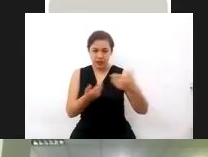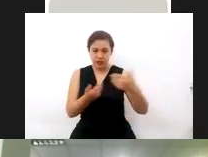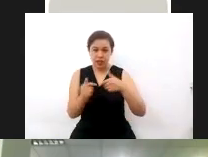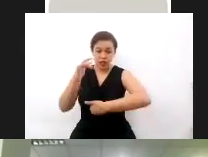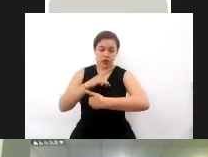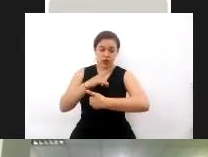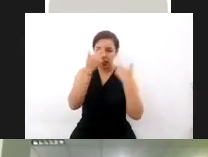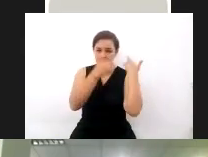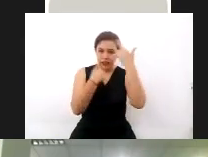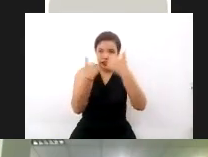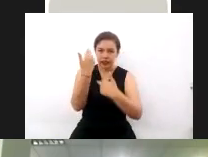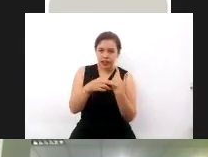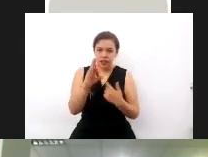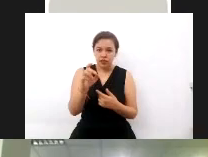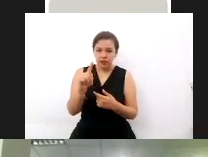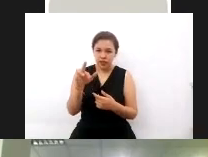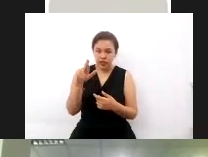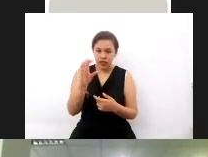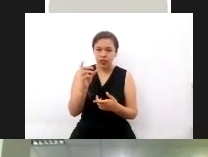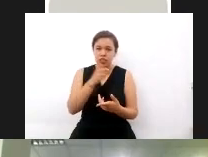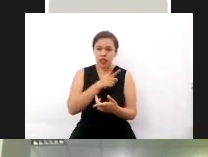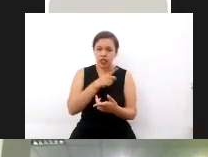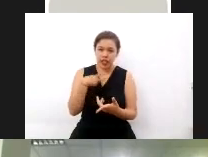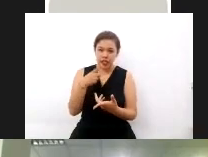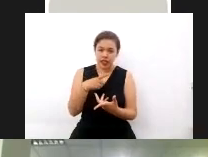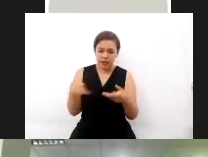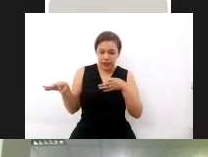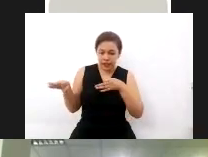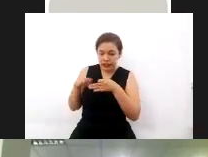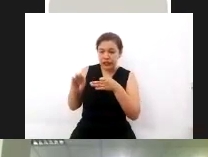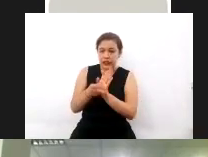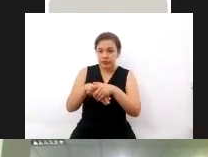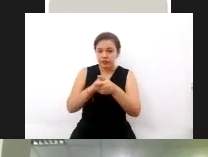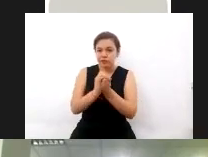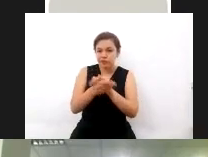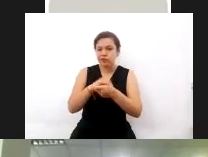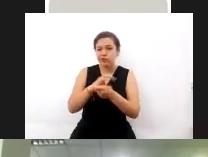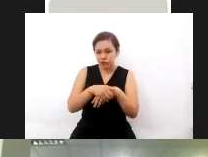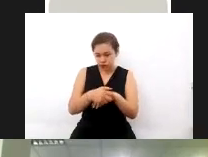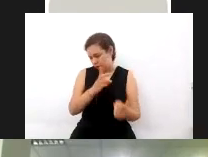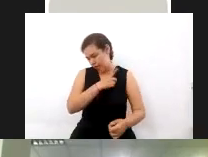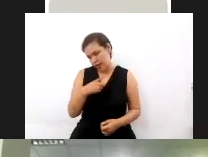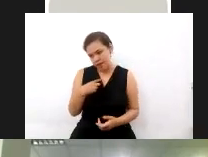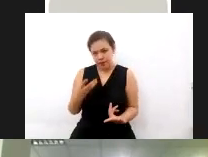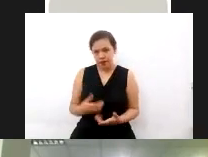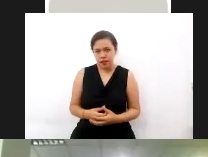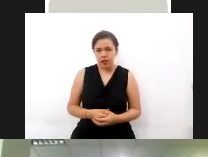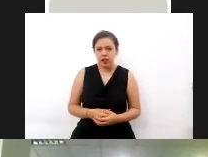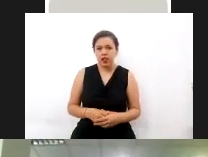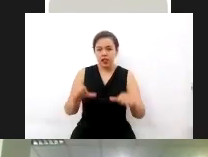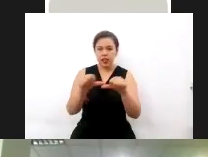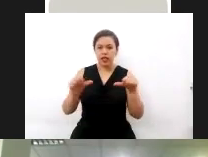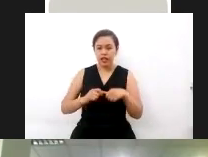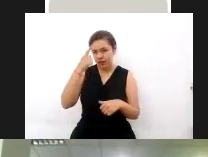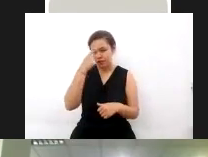revisando en el filtro, deben de estarse constantemente desinfectando las manos. El área de lactancia, pues es